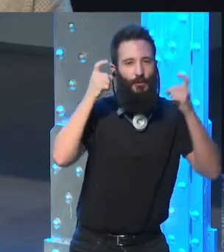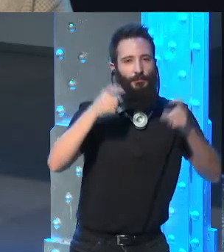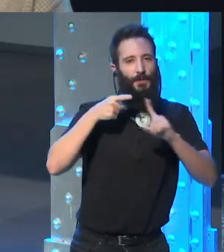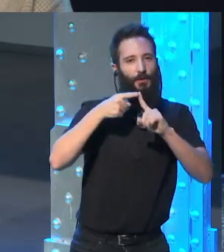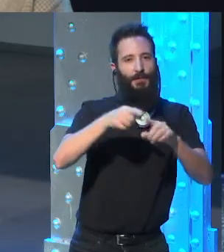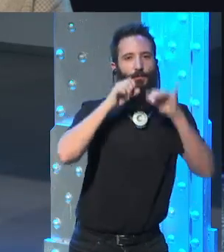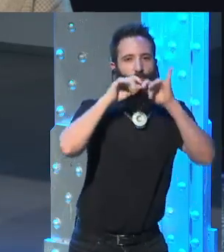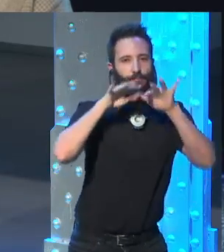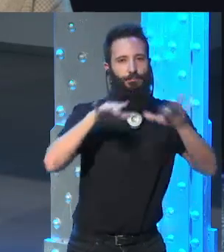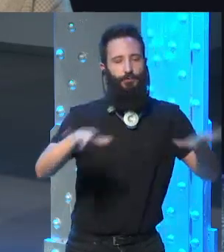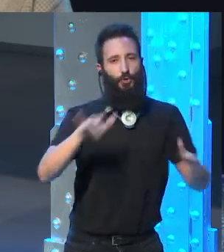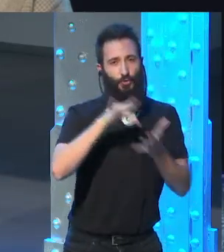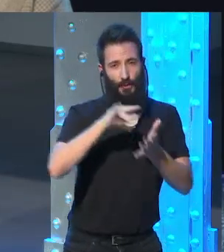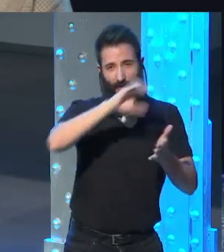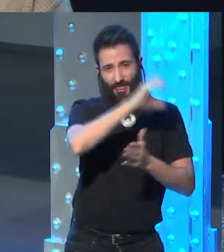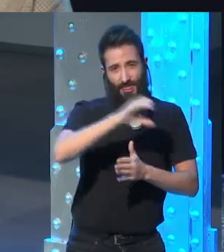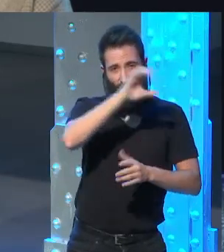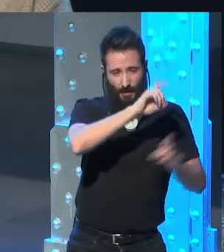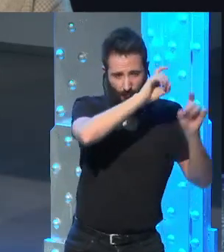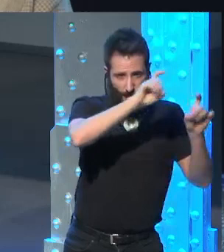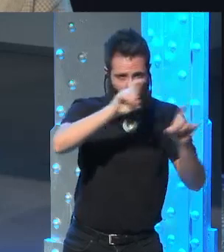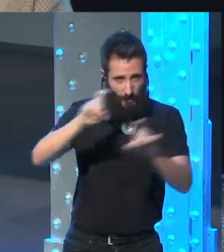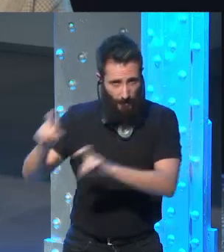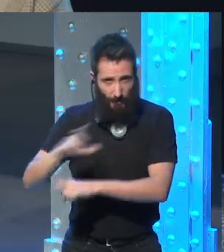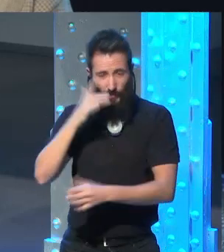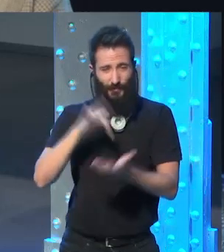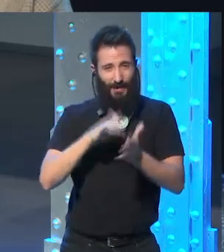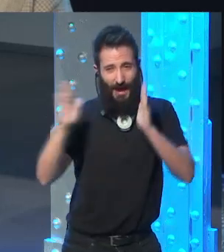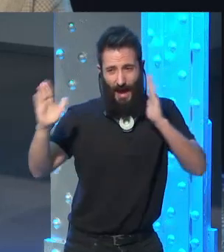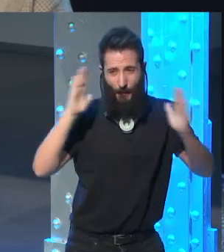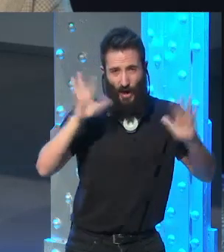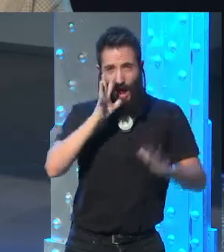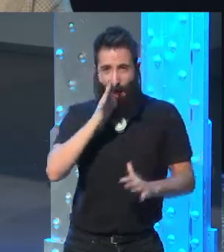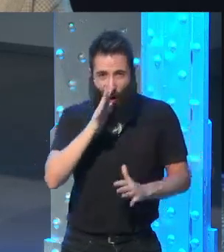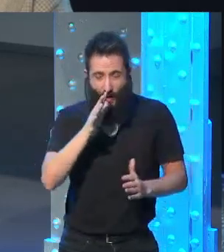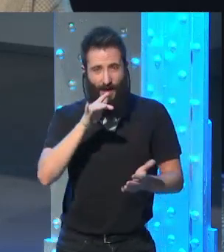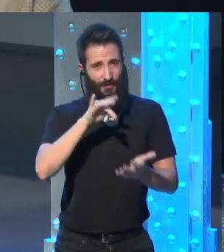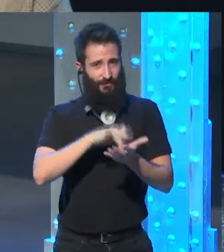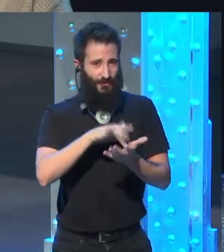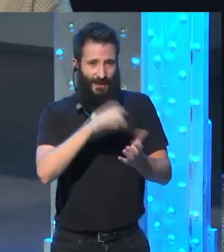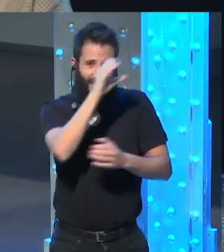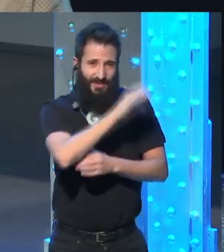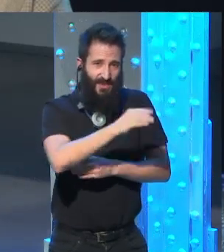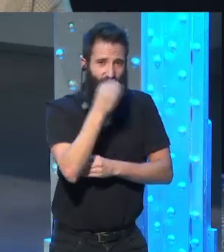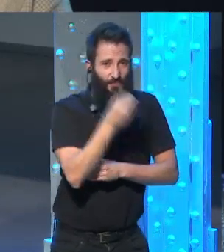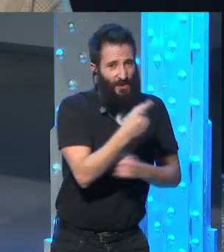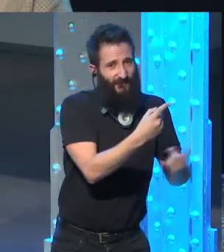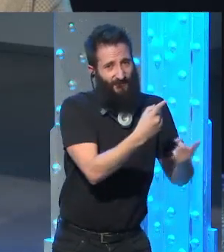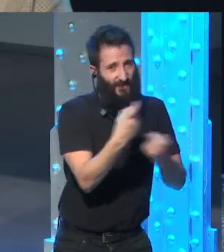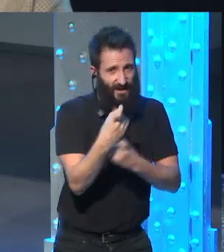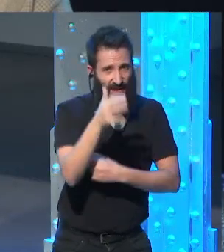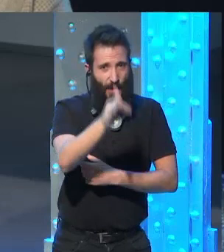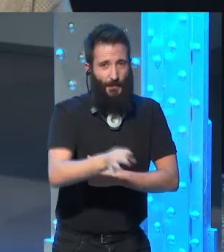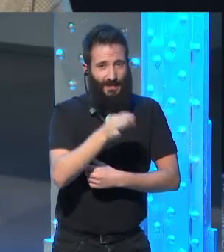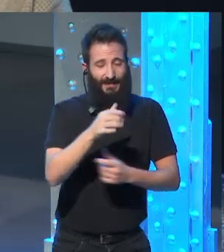para enseñar ciencia, porque realmente estamos en una época de falta de buena ciencia y de